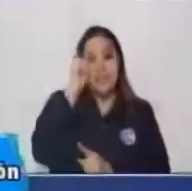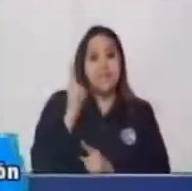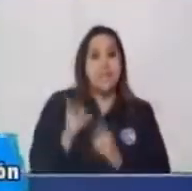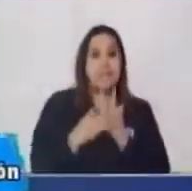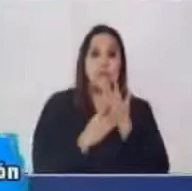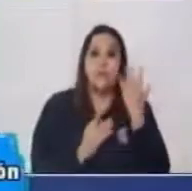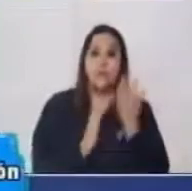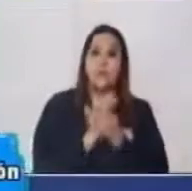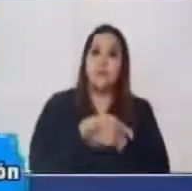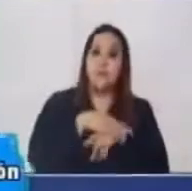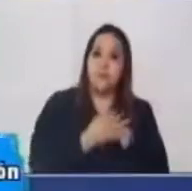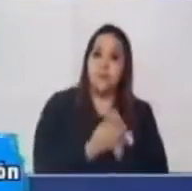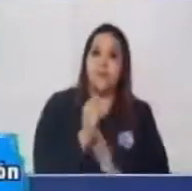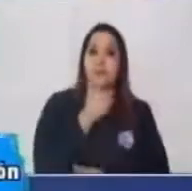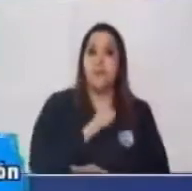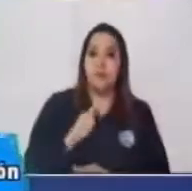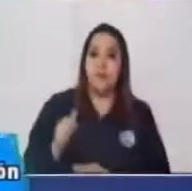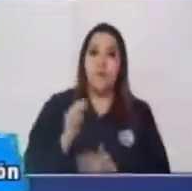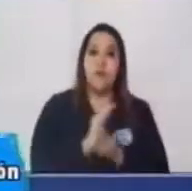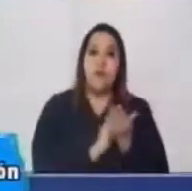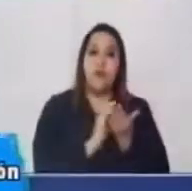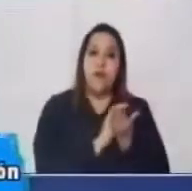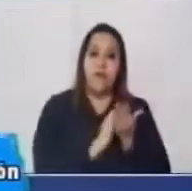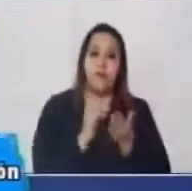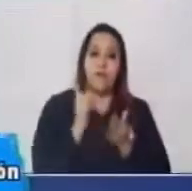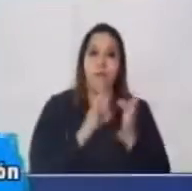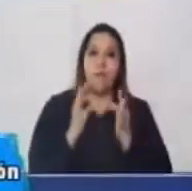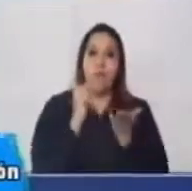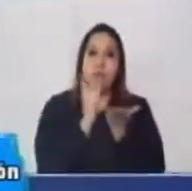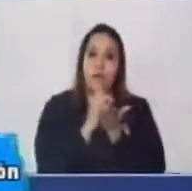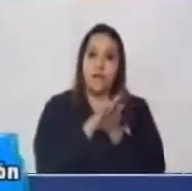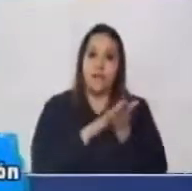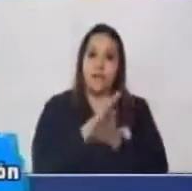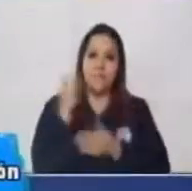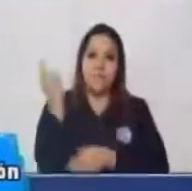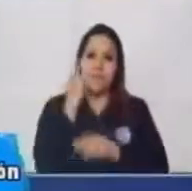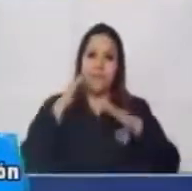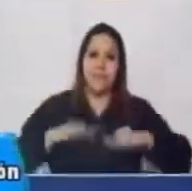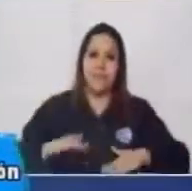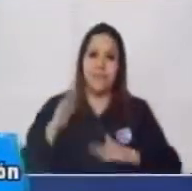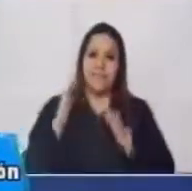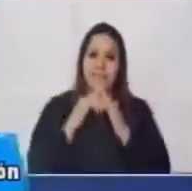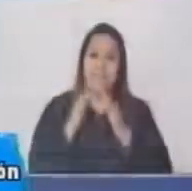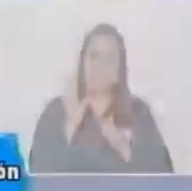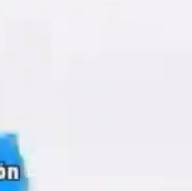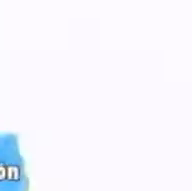las manos con agua o jabón o gel antibacterial y principalmente quédate en casa.